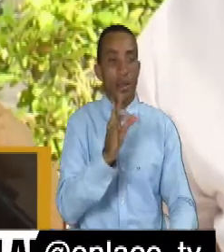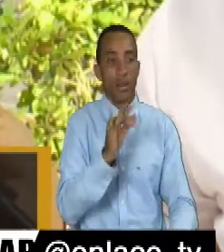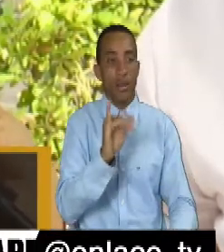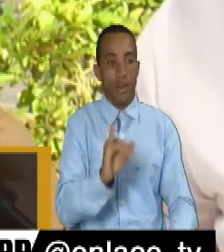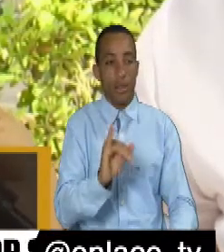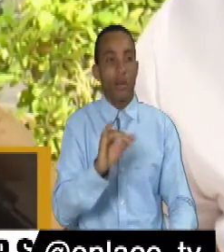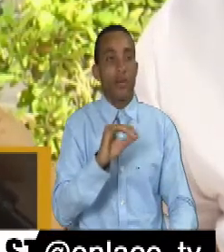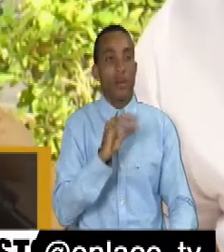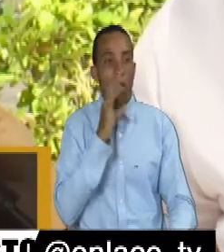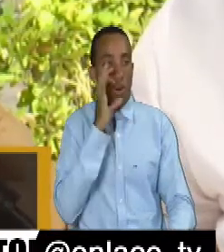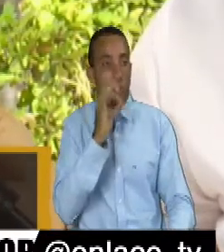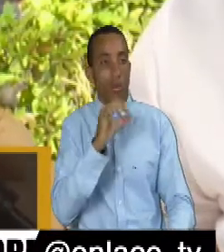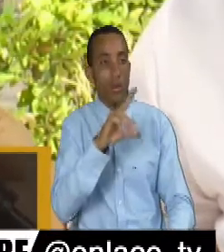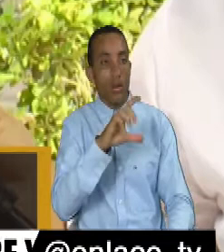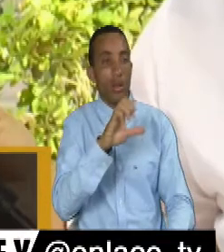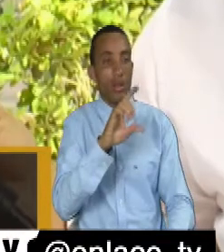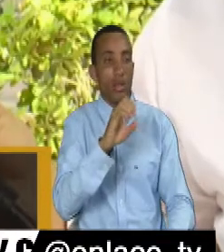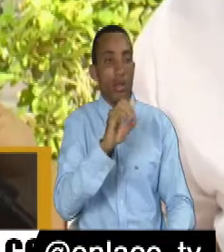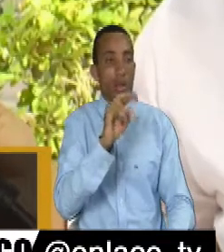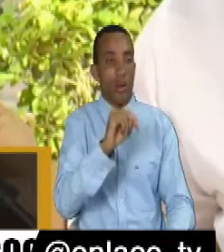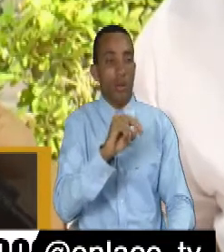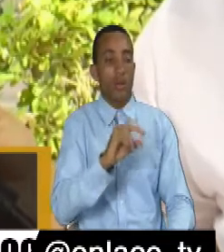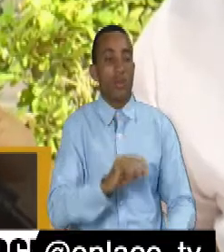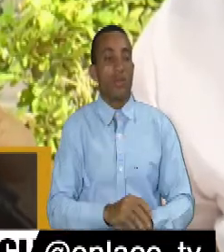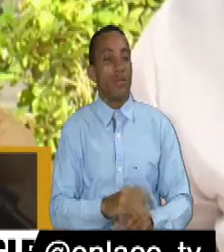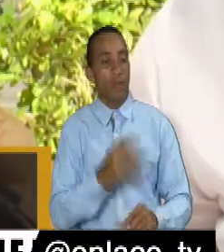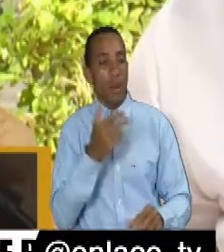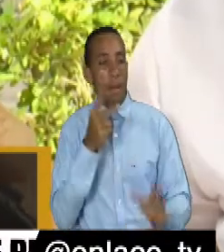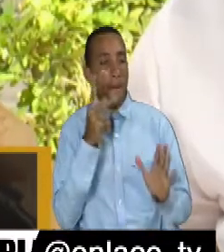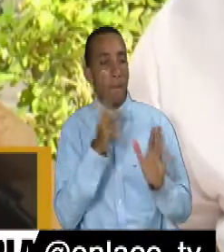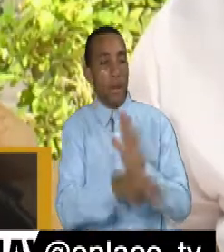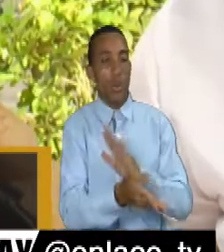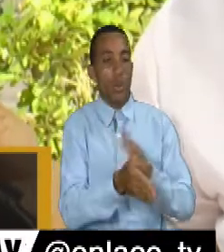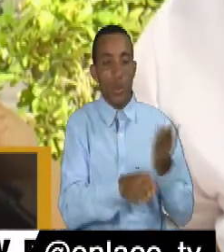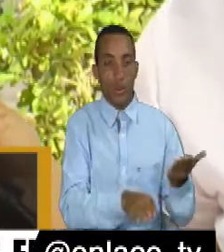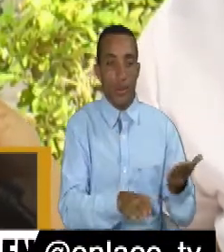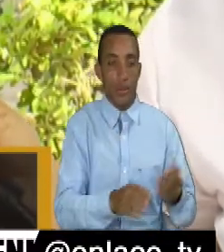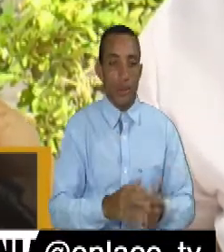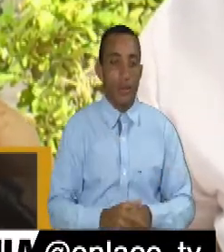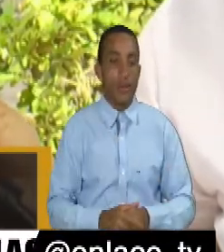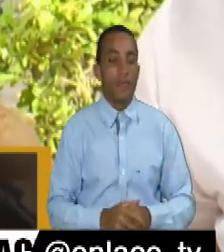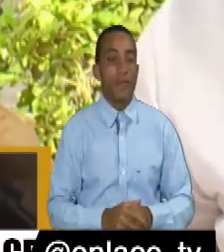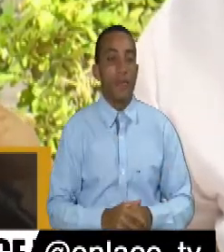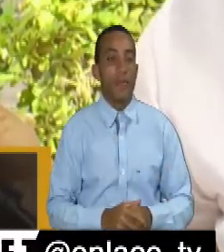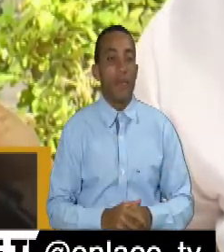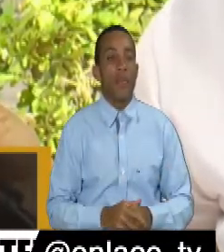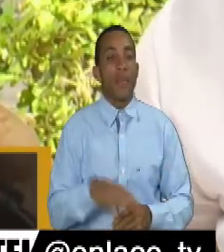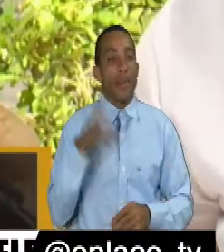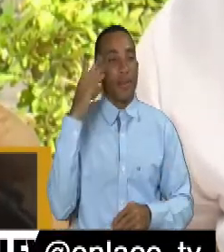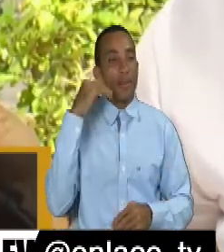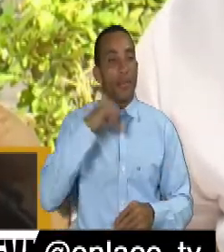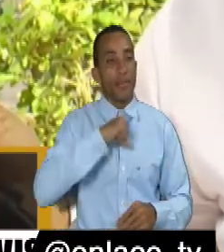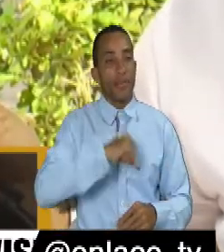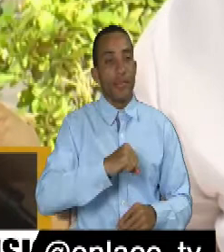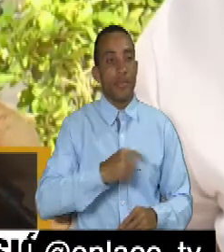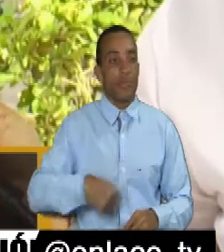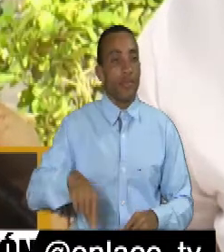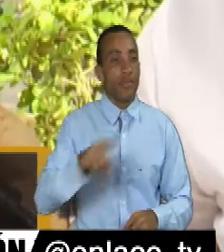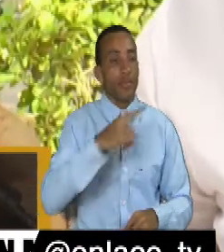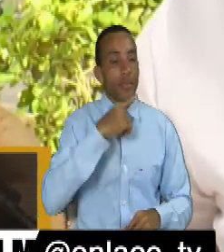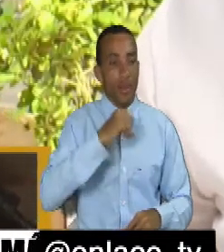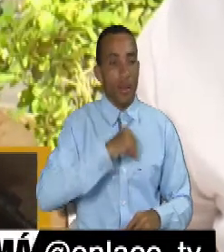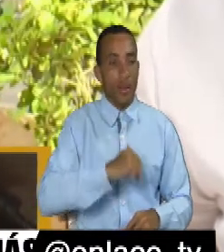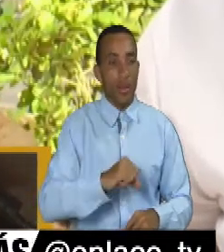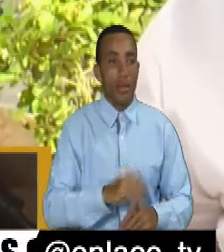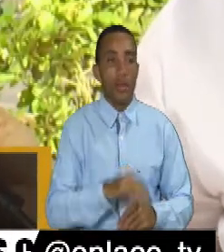Zuleta, que lo mataron precisamente por dignificar los derechos de la comunidad LGBTI, y